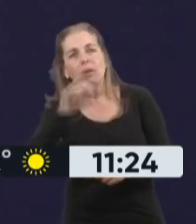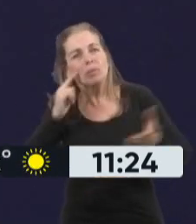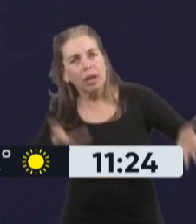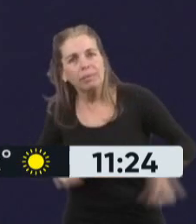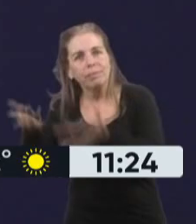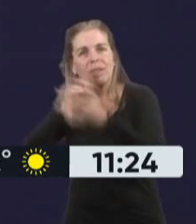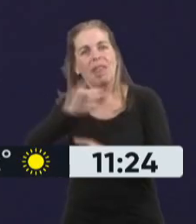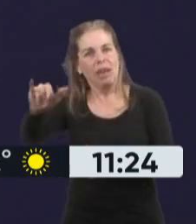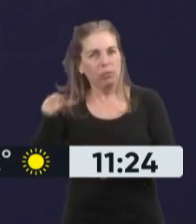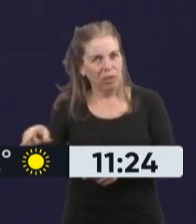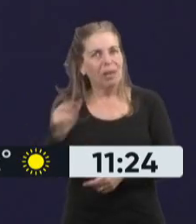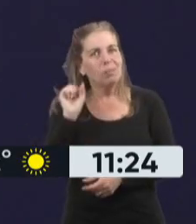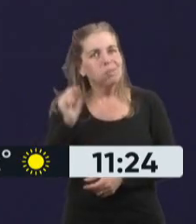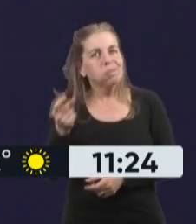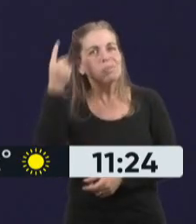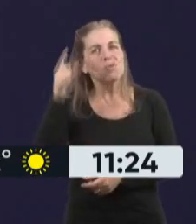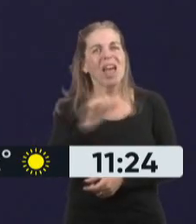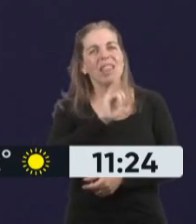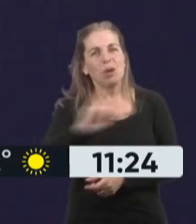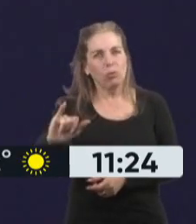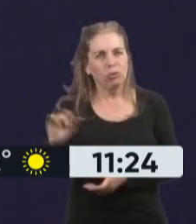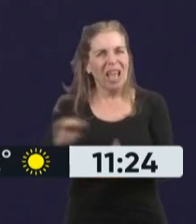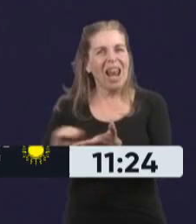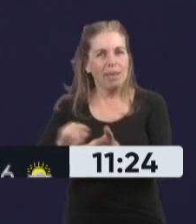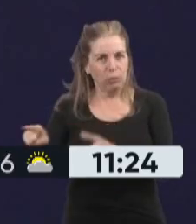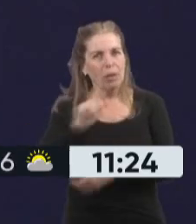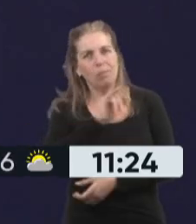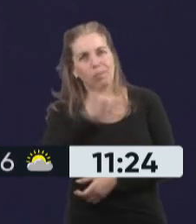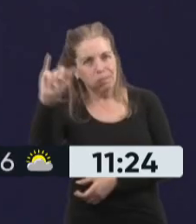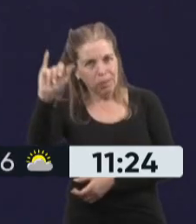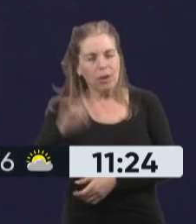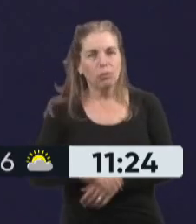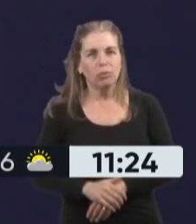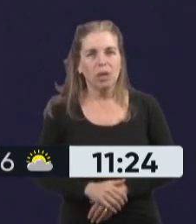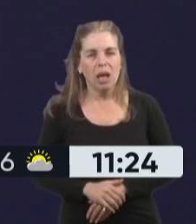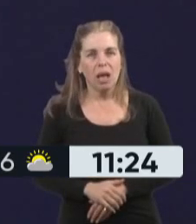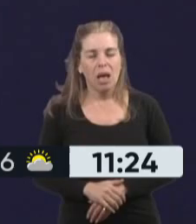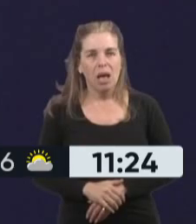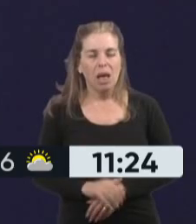una denuncia que fue, digamos, por ser